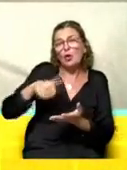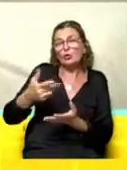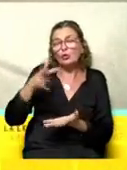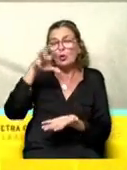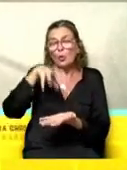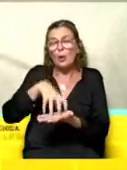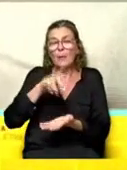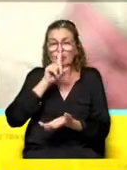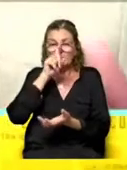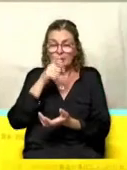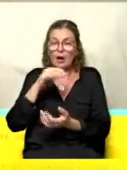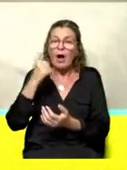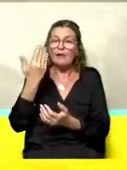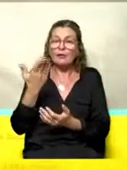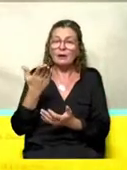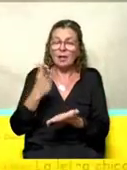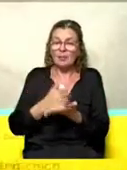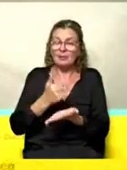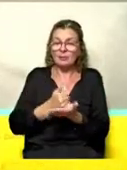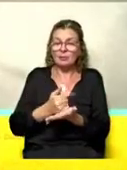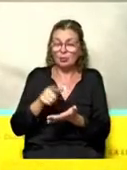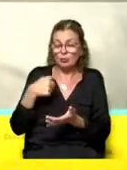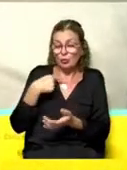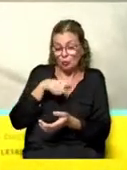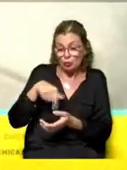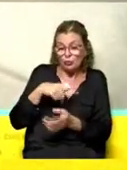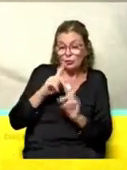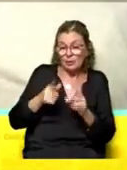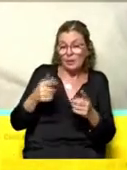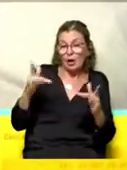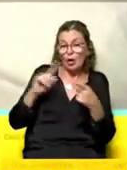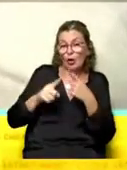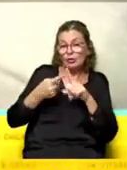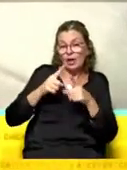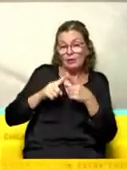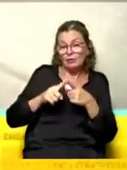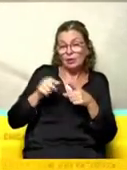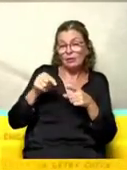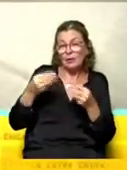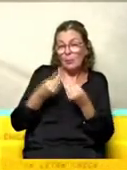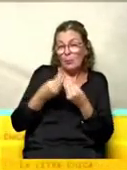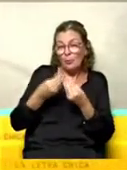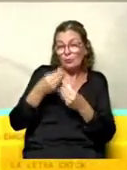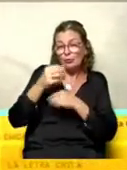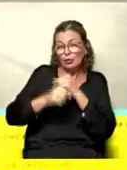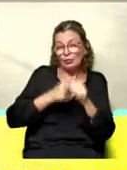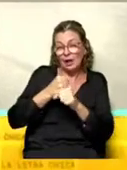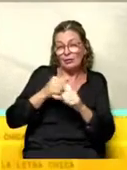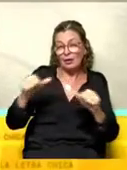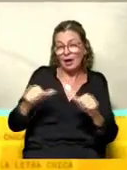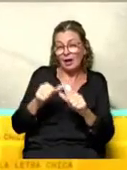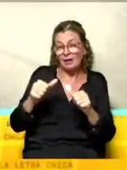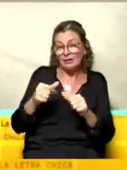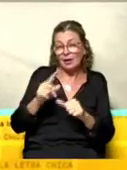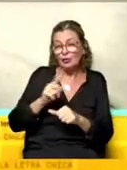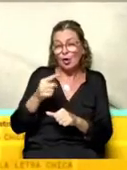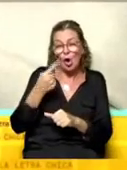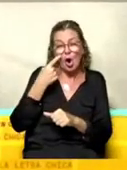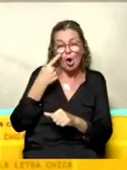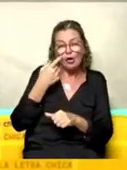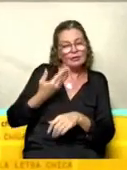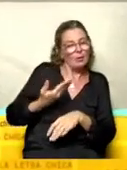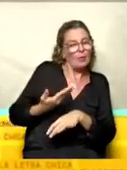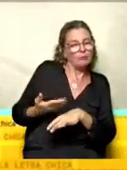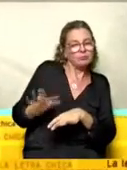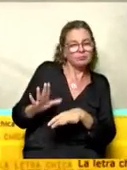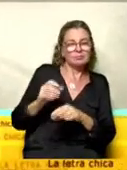del interior, con los cuales nosotros estamos en contacto, que hace muchísimos años que hacen estas cosas y se desconoció totalmente